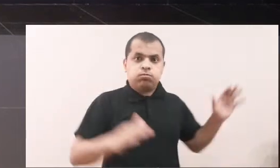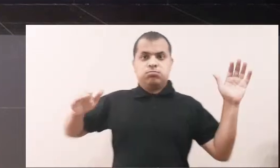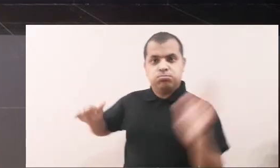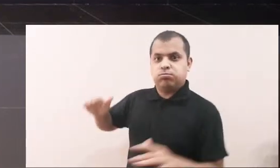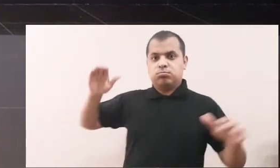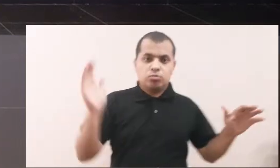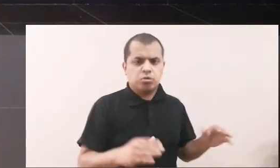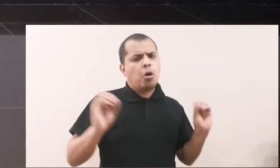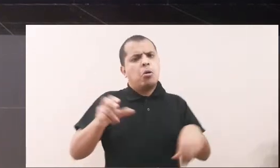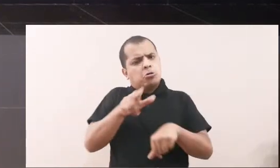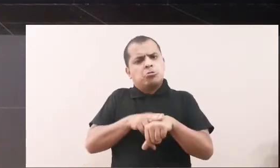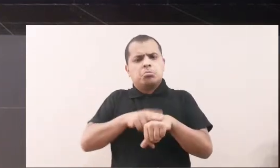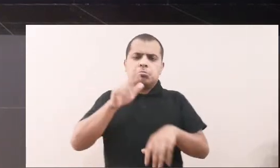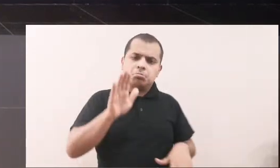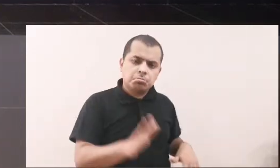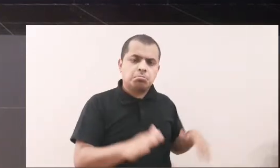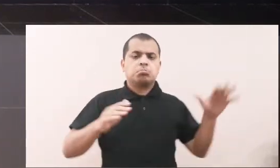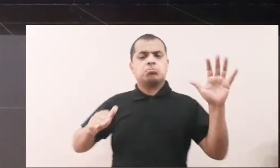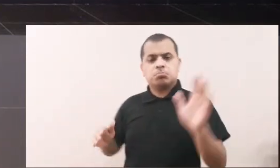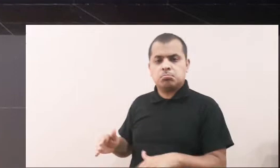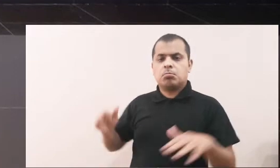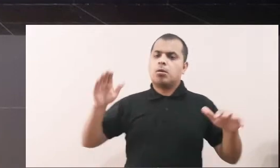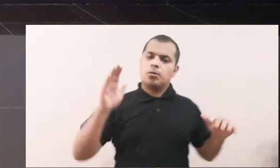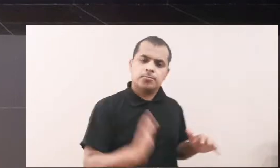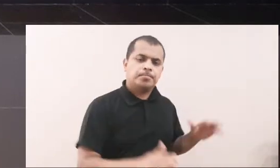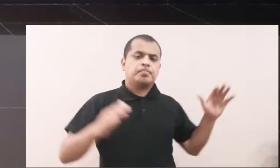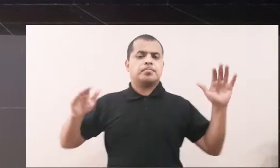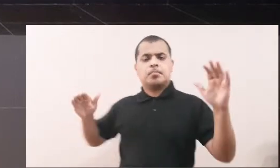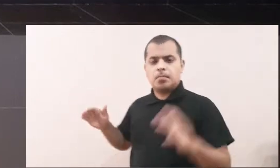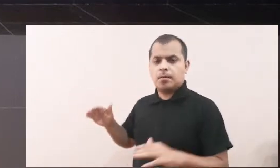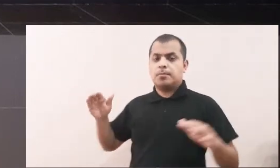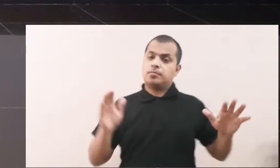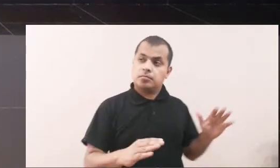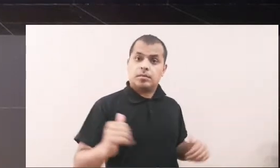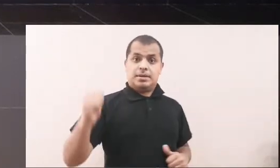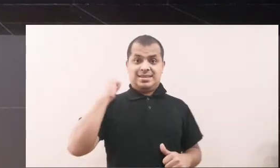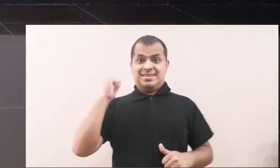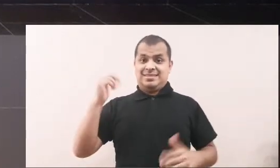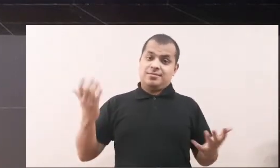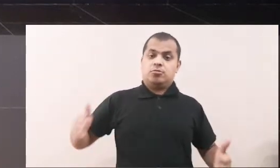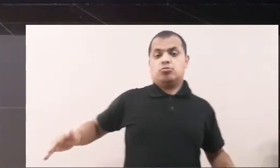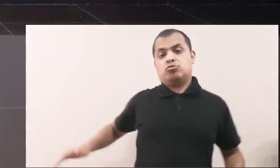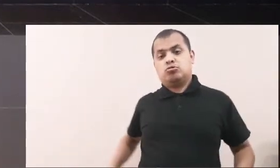forma. El que quiere lo hace a un ritmo normal. Si podemos hacer esto cruzado adelante, lo podemos hacer para atrás, ¿no es cierto?